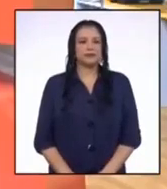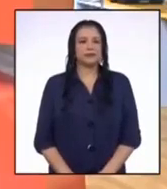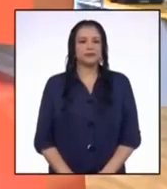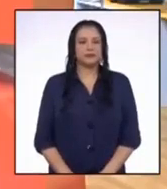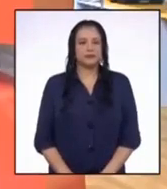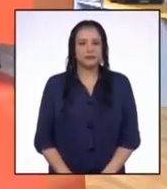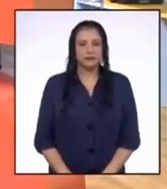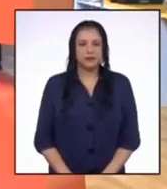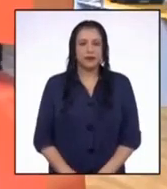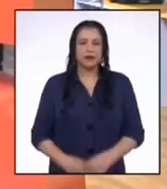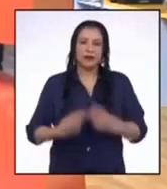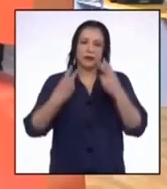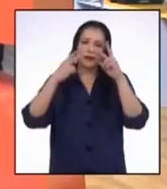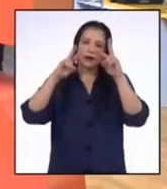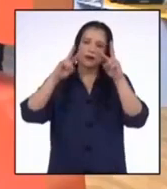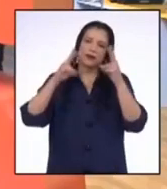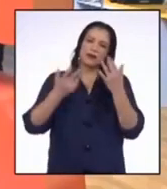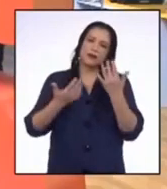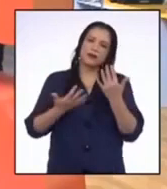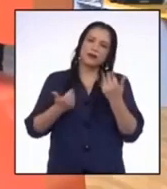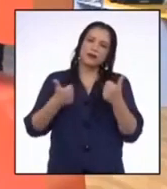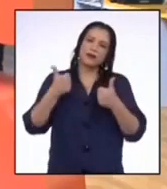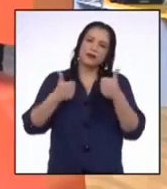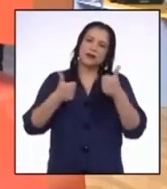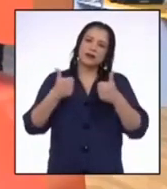A ver.